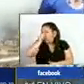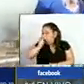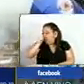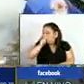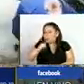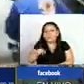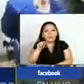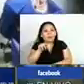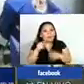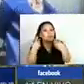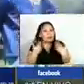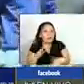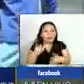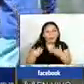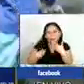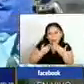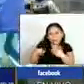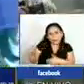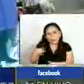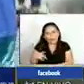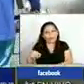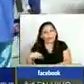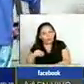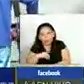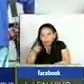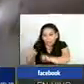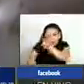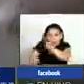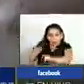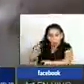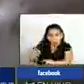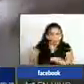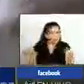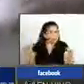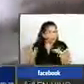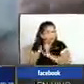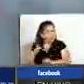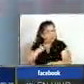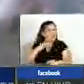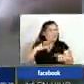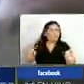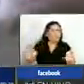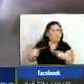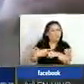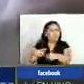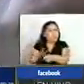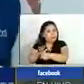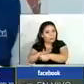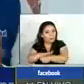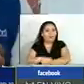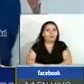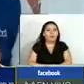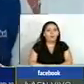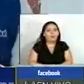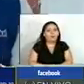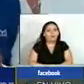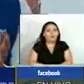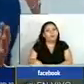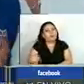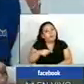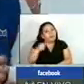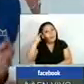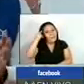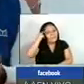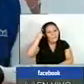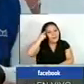Al respecto, conversamos con expertos para conocer si los síntomas podrían confundirse con COVID-19. Muchos podrían incluso